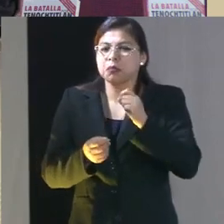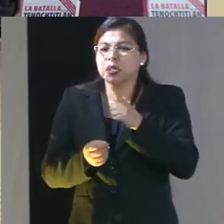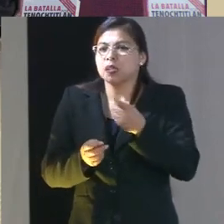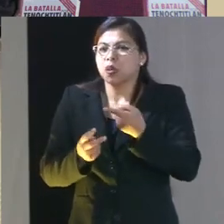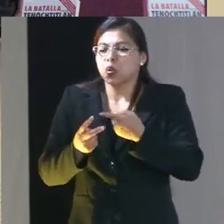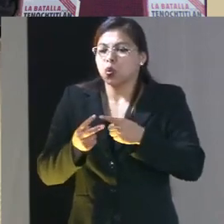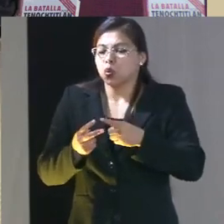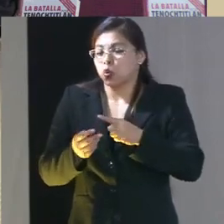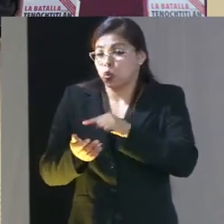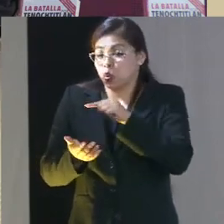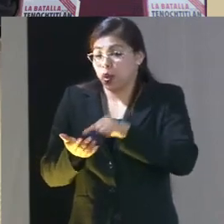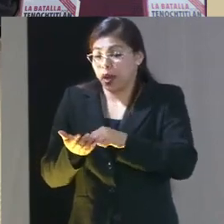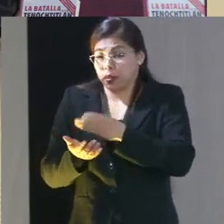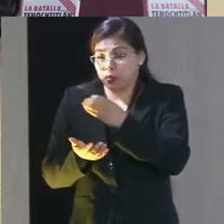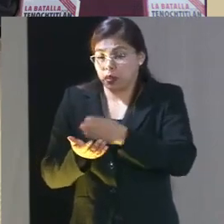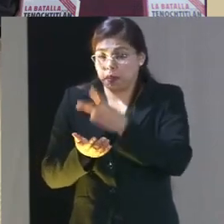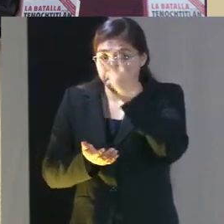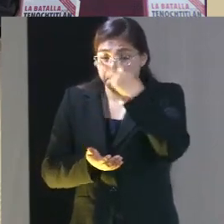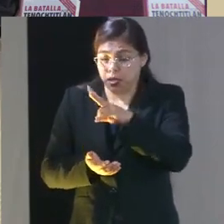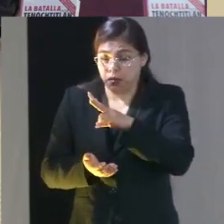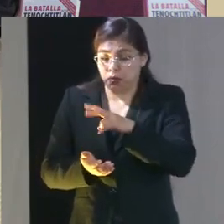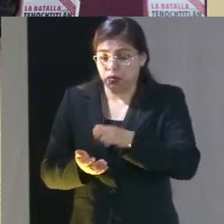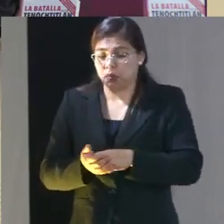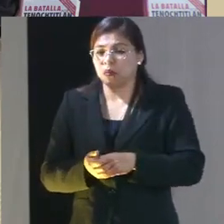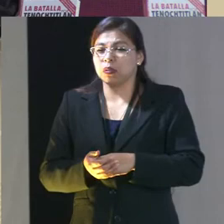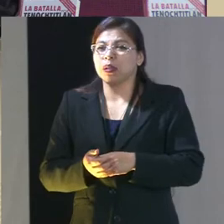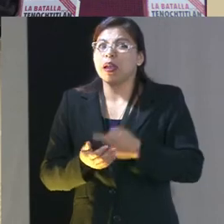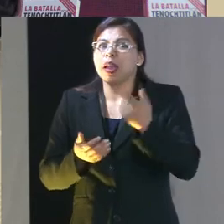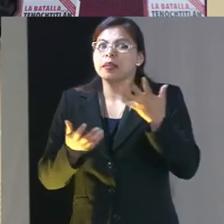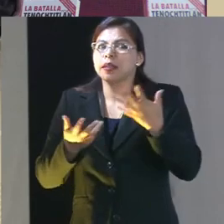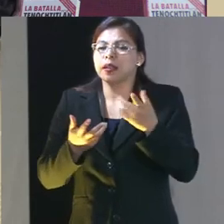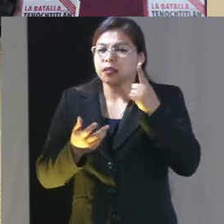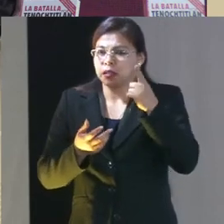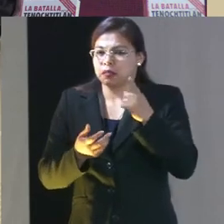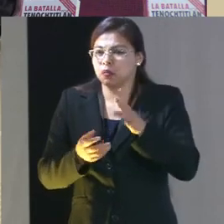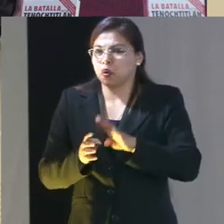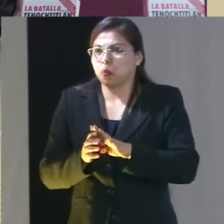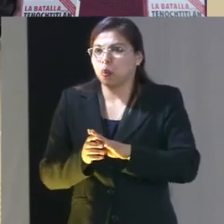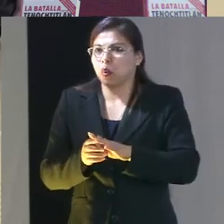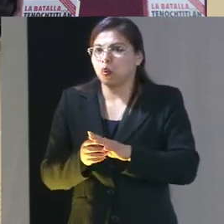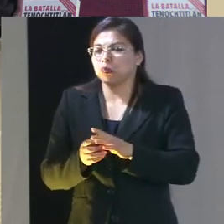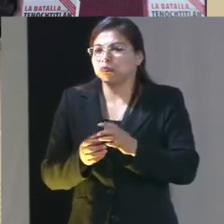sitio de la Ciudad de México, Tenochtitlán, haya sido provocado,